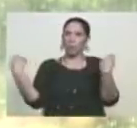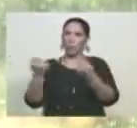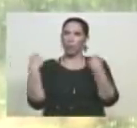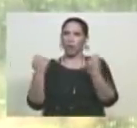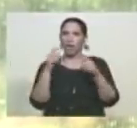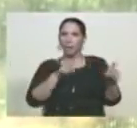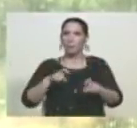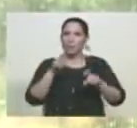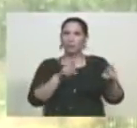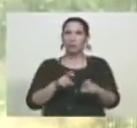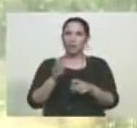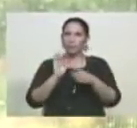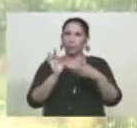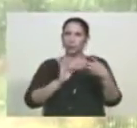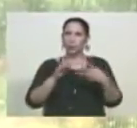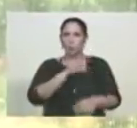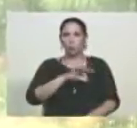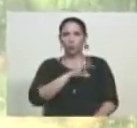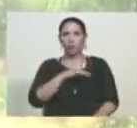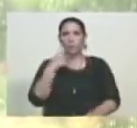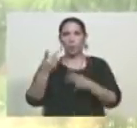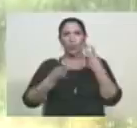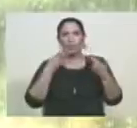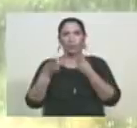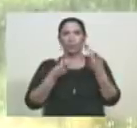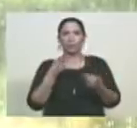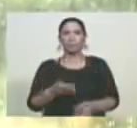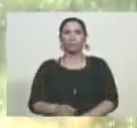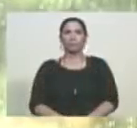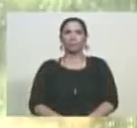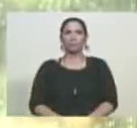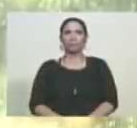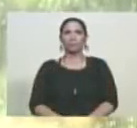función social y política para la cual fue creado.